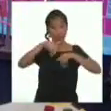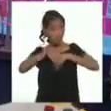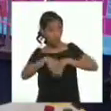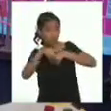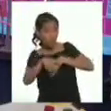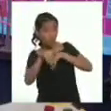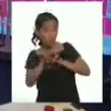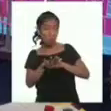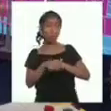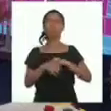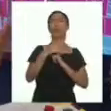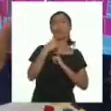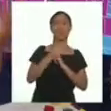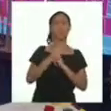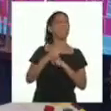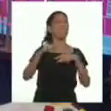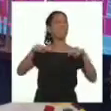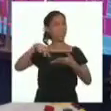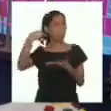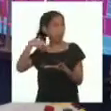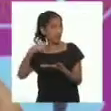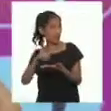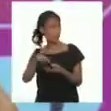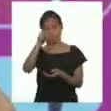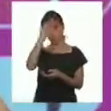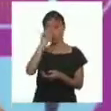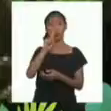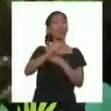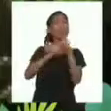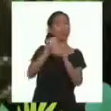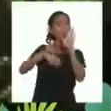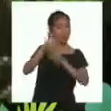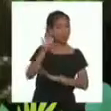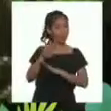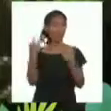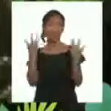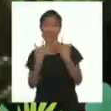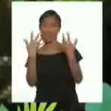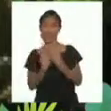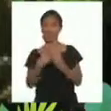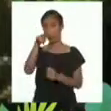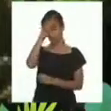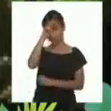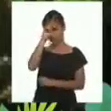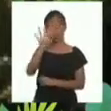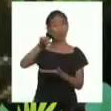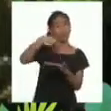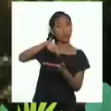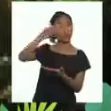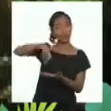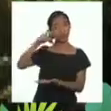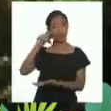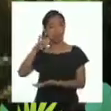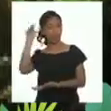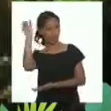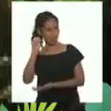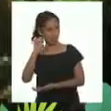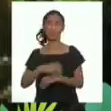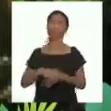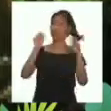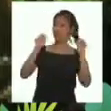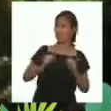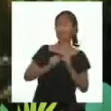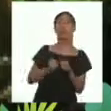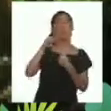un año más de la existencia del Perú. O sea, ¡las fiestas patrias! ¡Un aniversario más